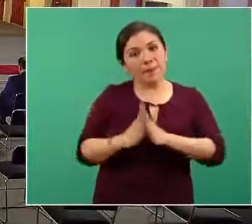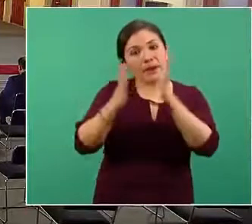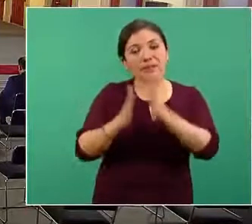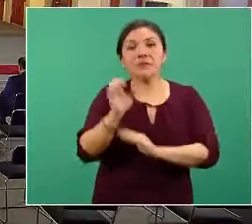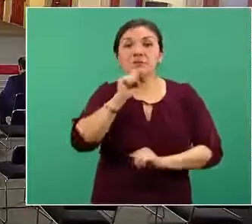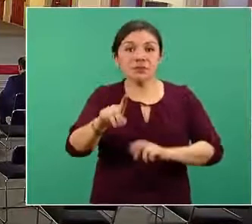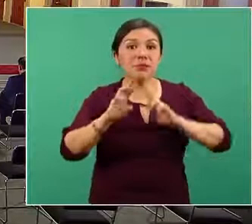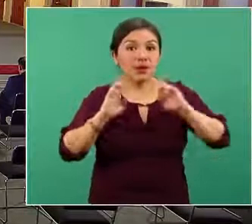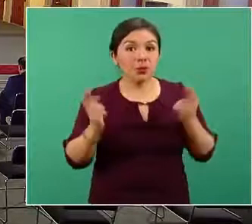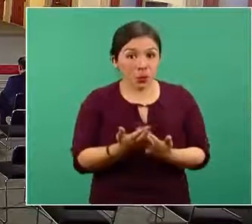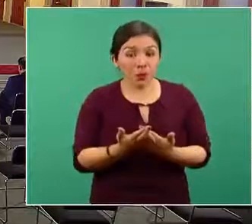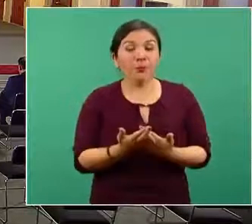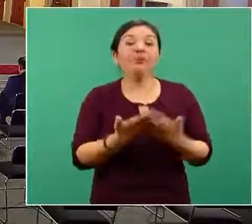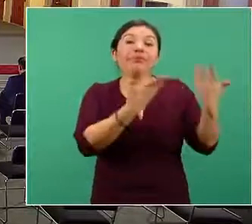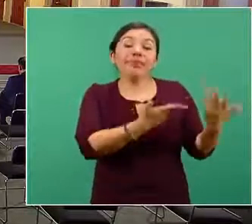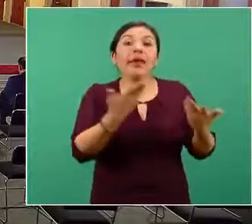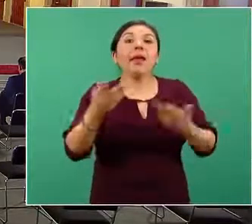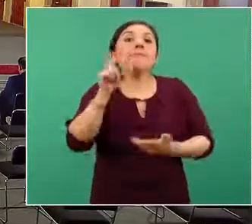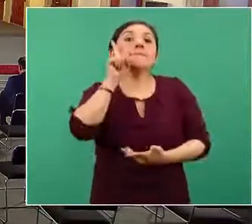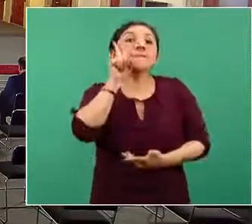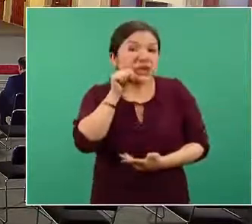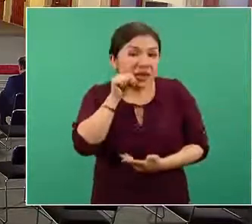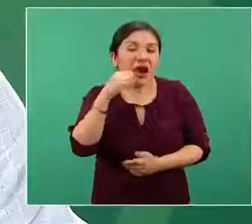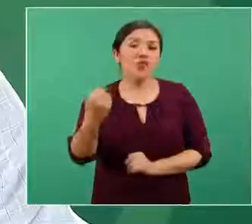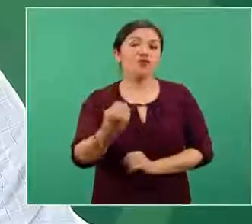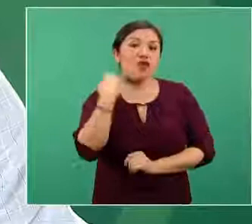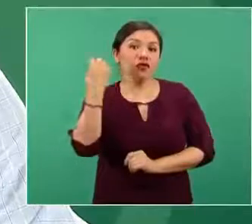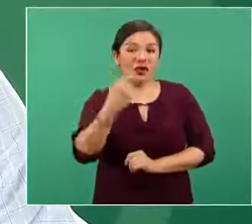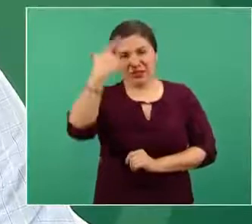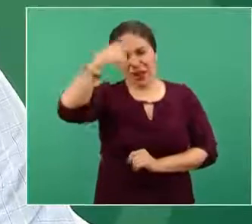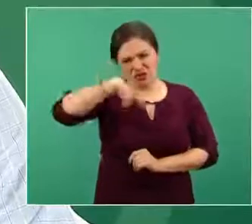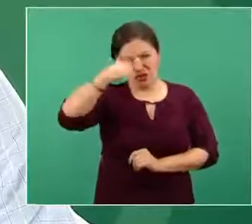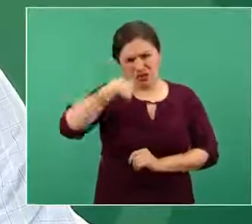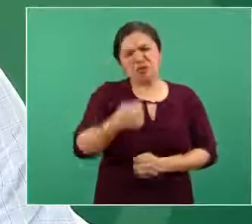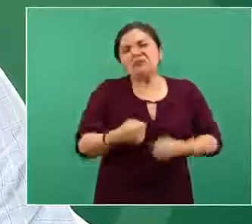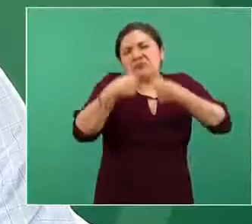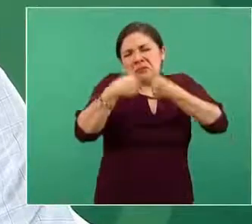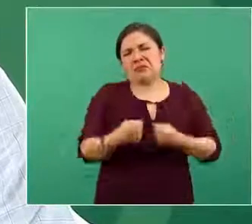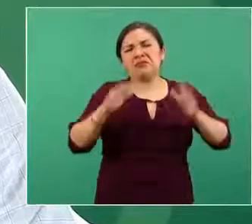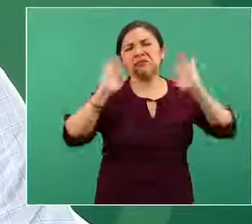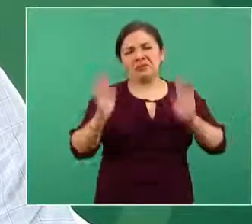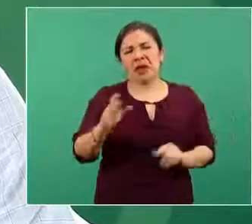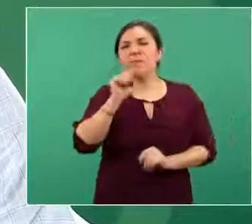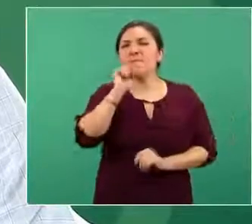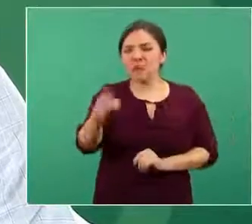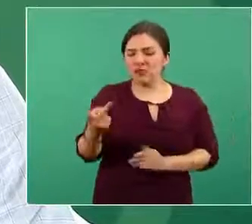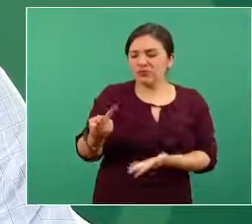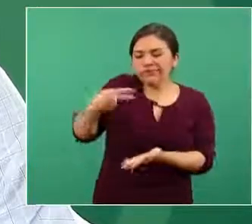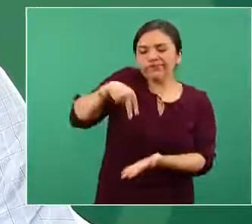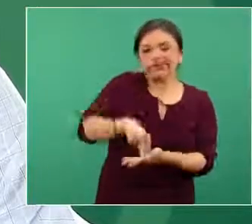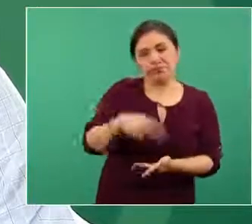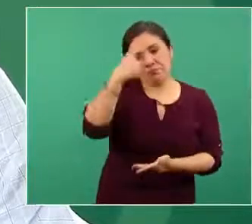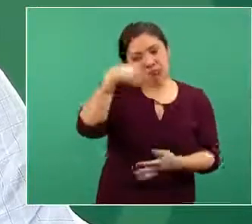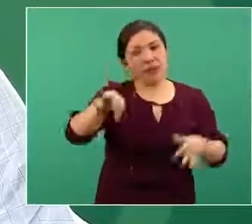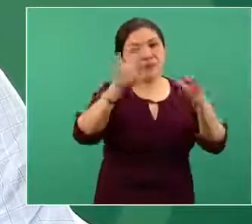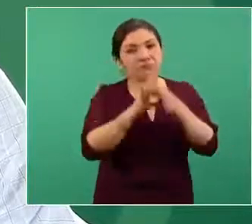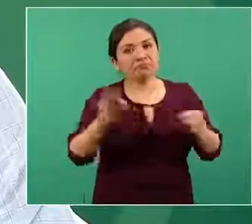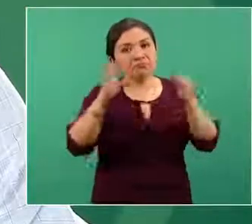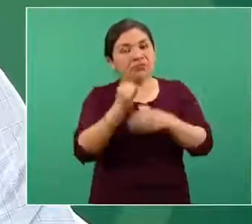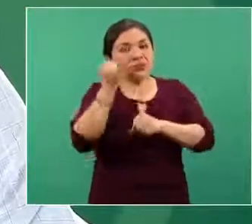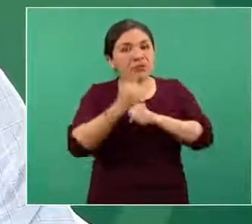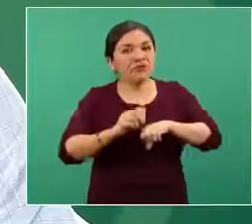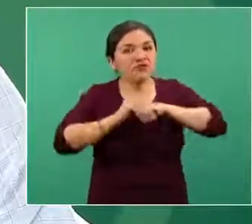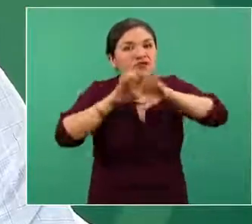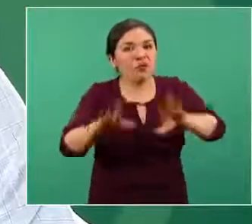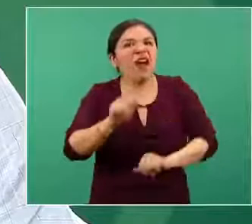la misma, y mañana de seguro en la conferencia de la noche el mismo subsecretario nos estará informando